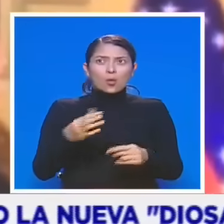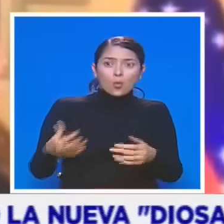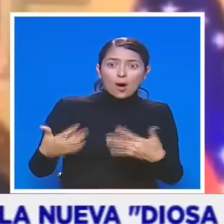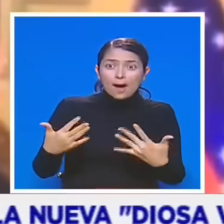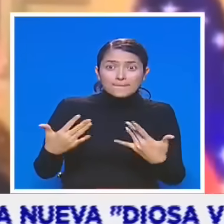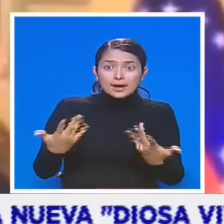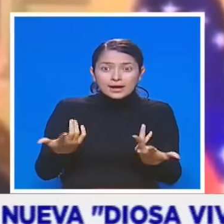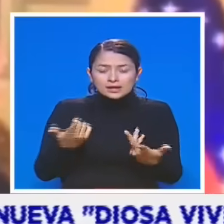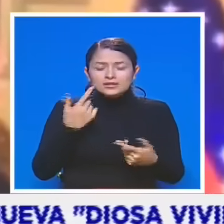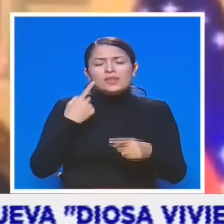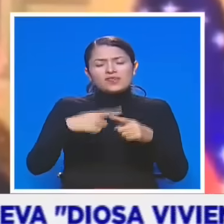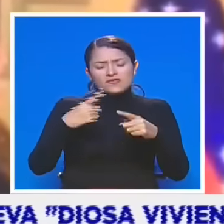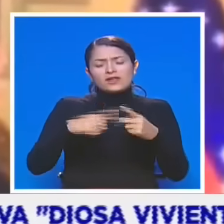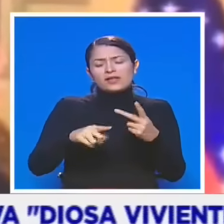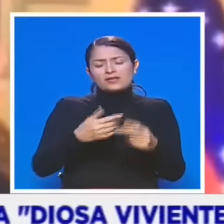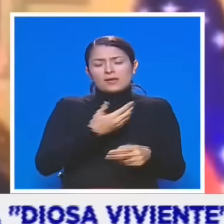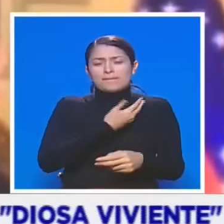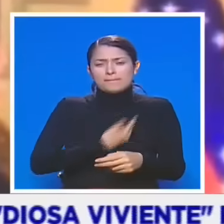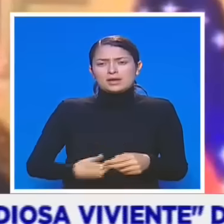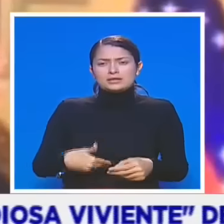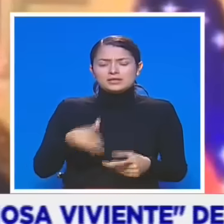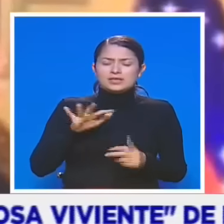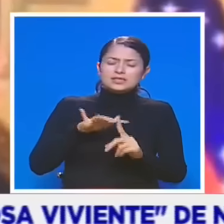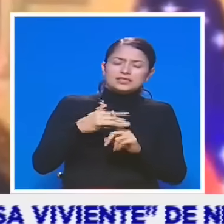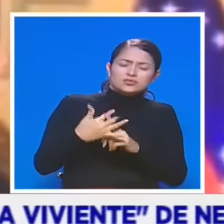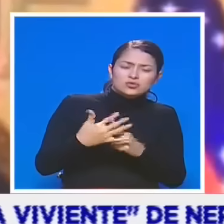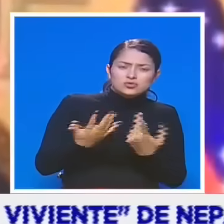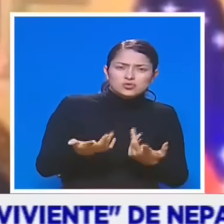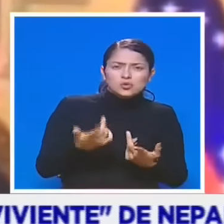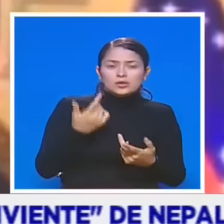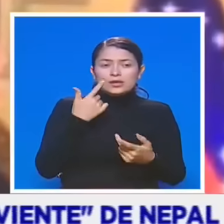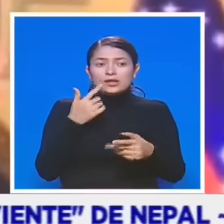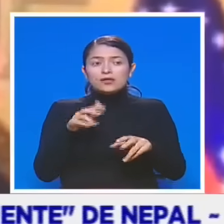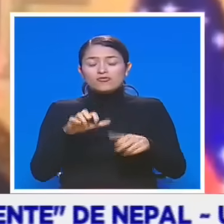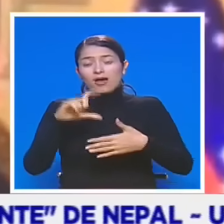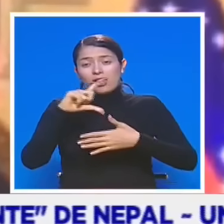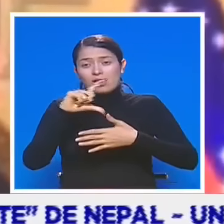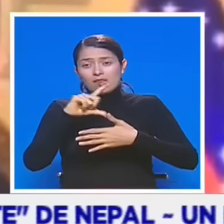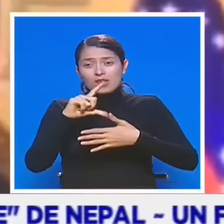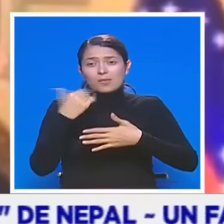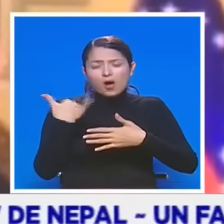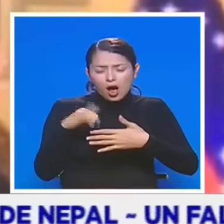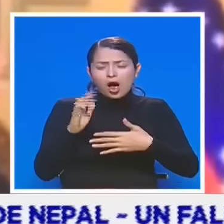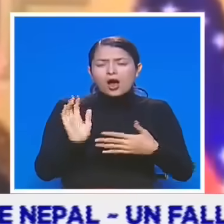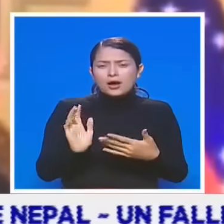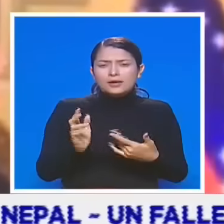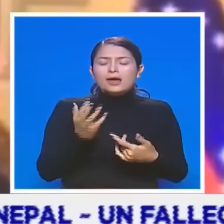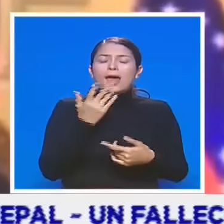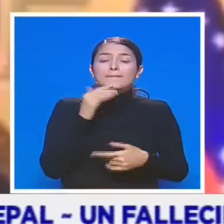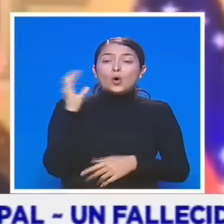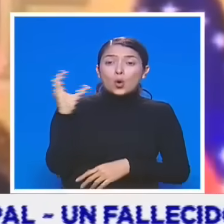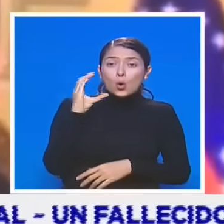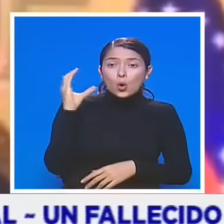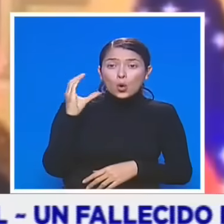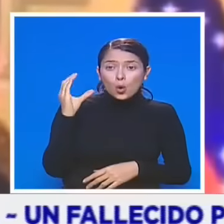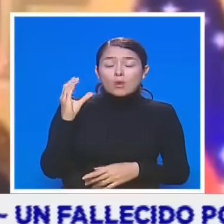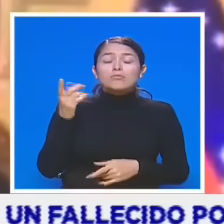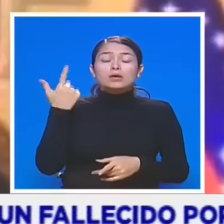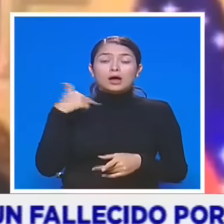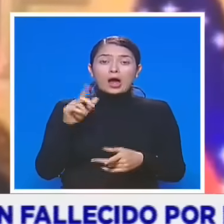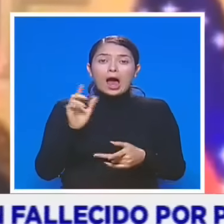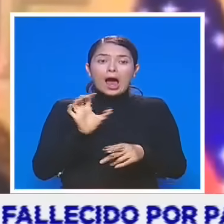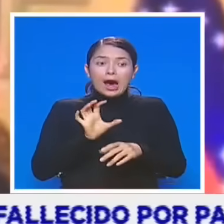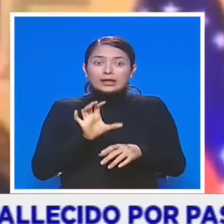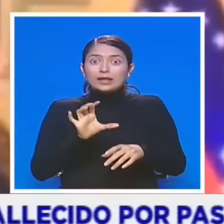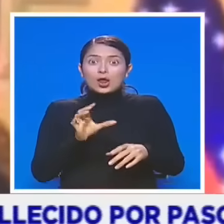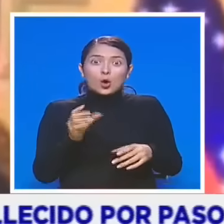por diversos gobiernos en situaciones de crisis en Latinoamérica. Existen algunos casos como Colombia, que ha recurrido al estado